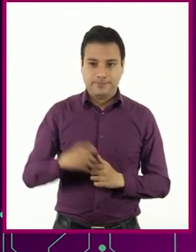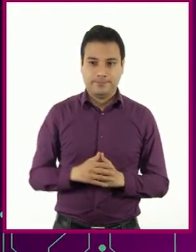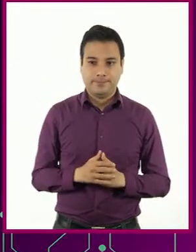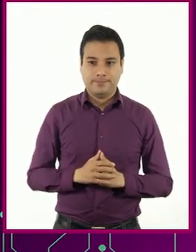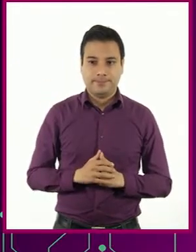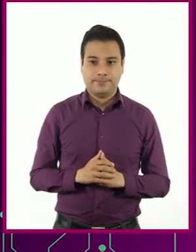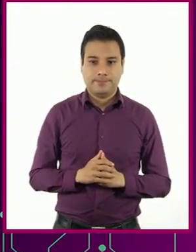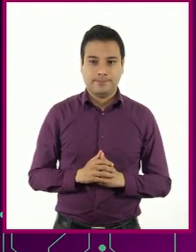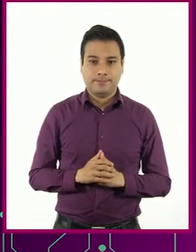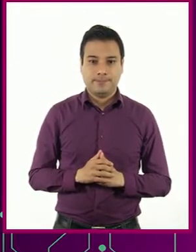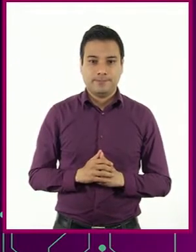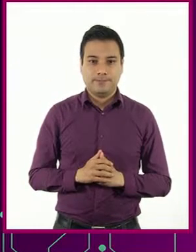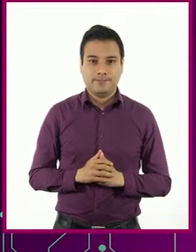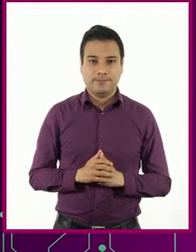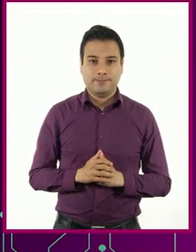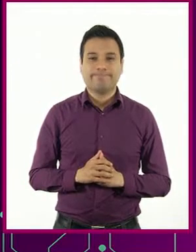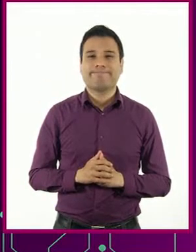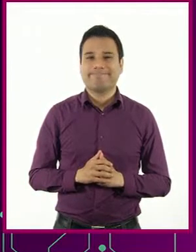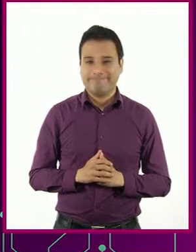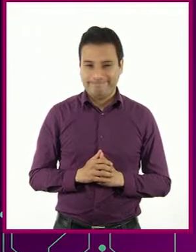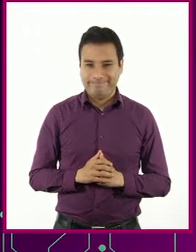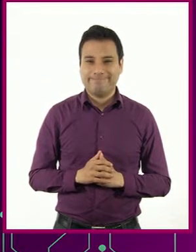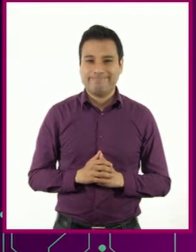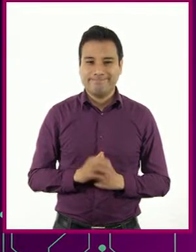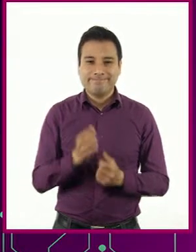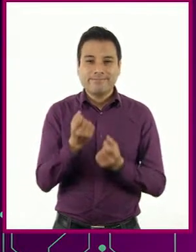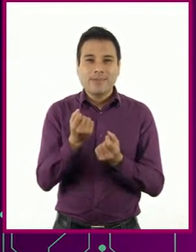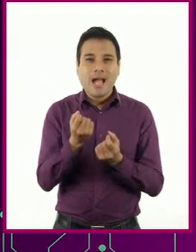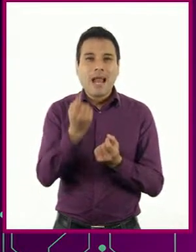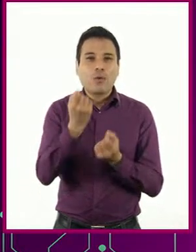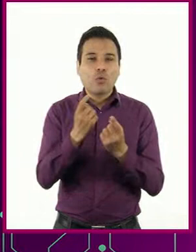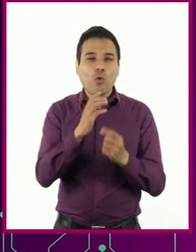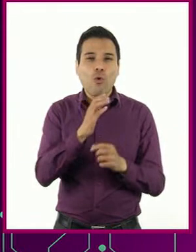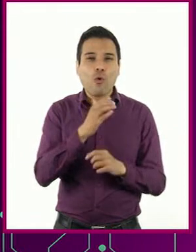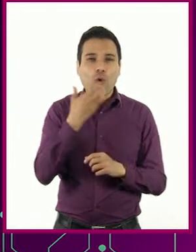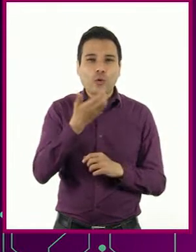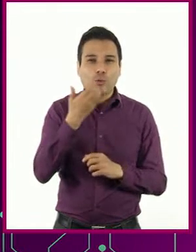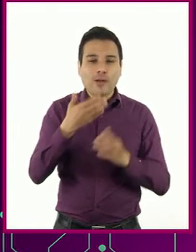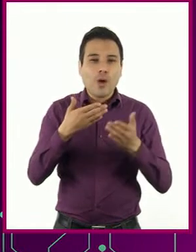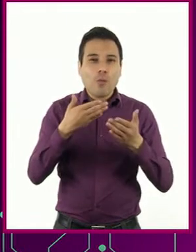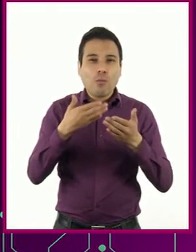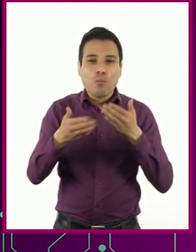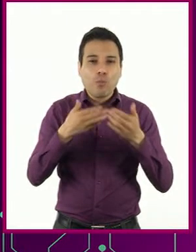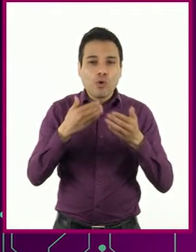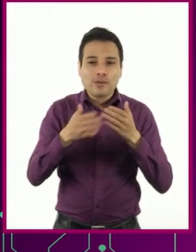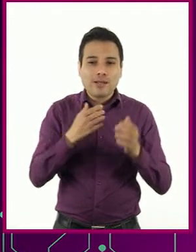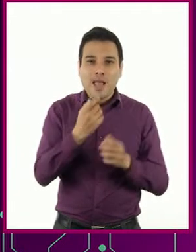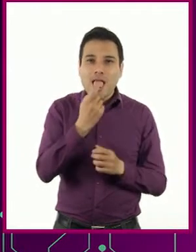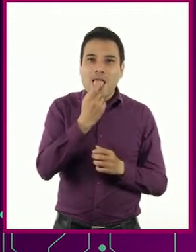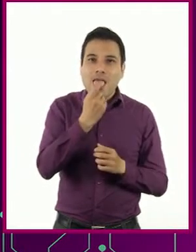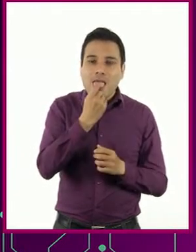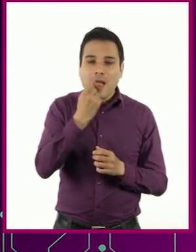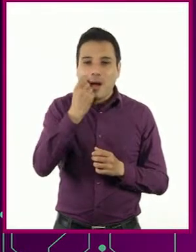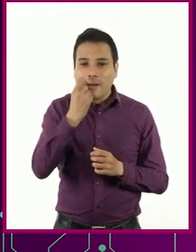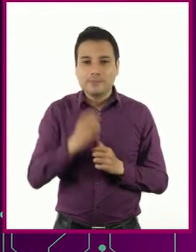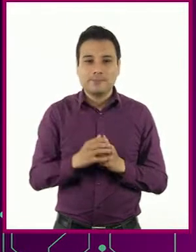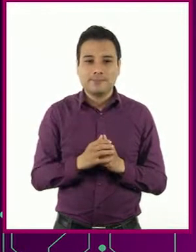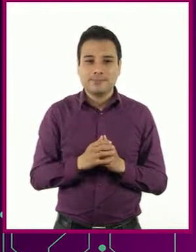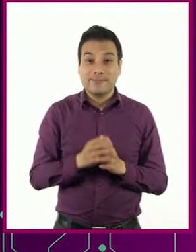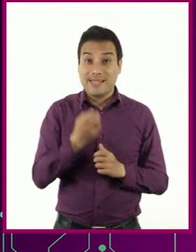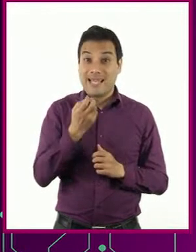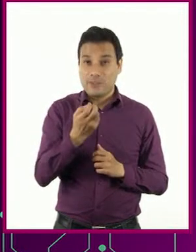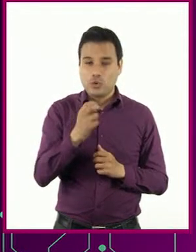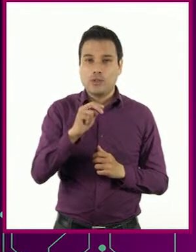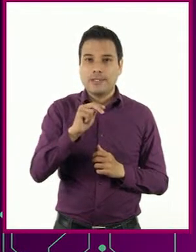imagen representan algunas adaptaciones corporales que están basadas en la moda y que pueden necrosar, es